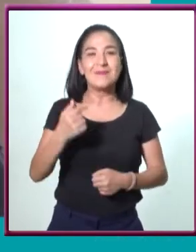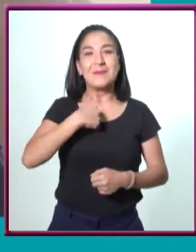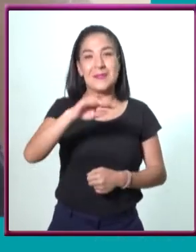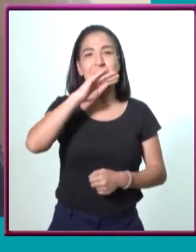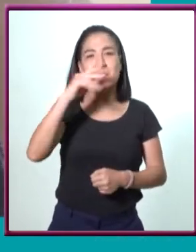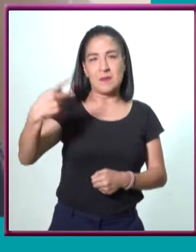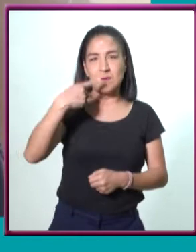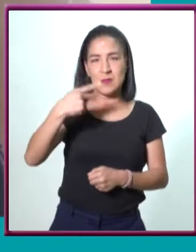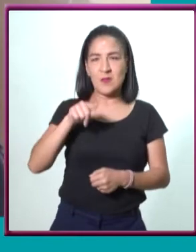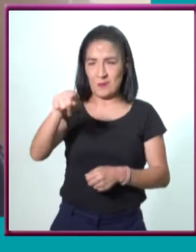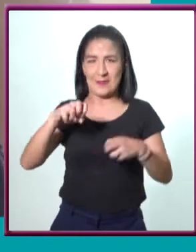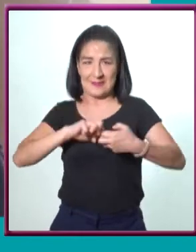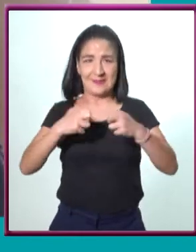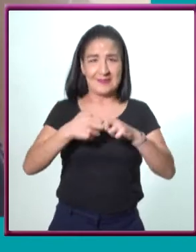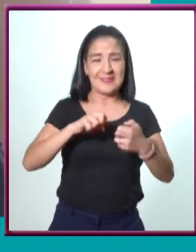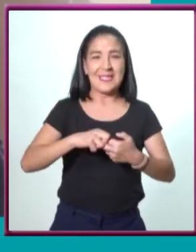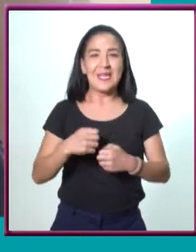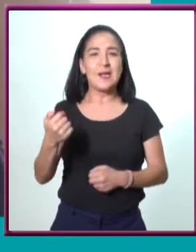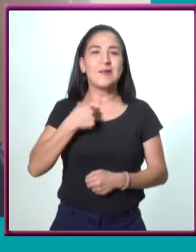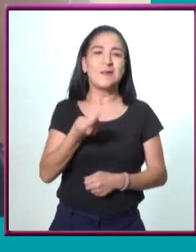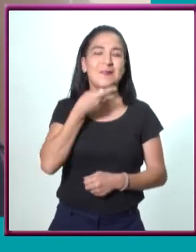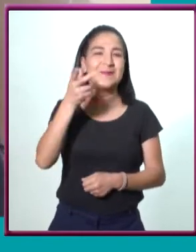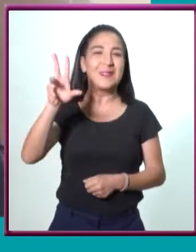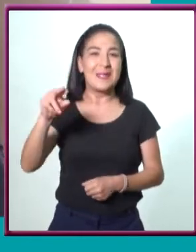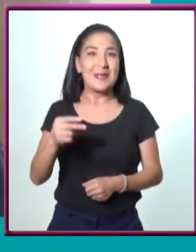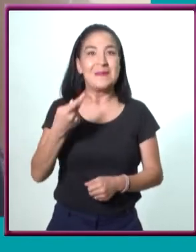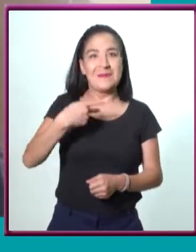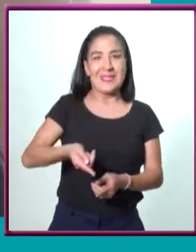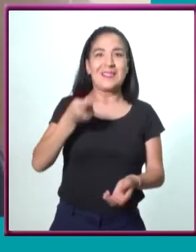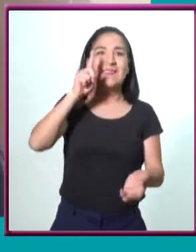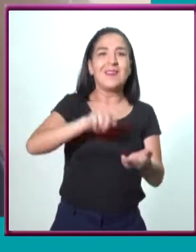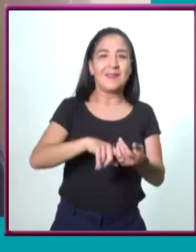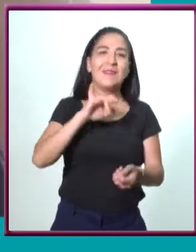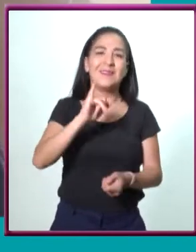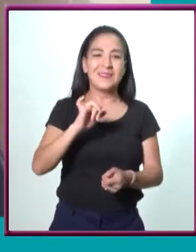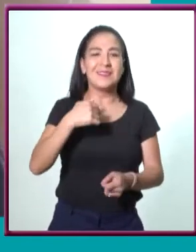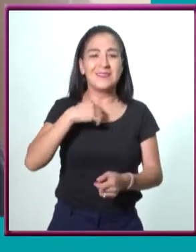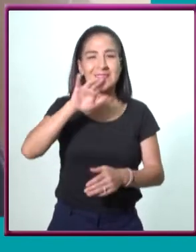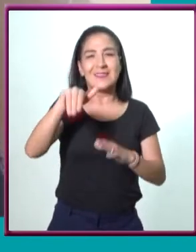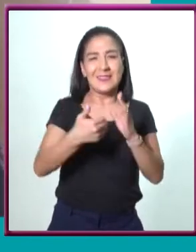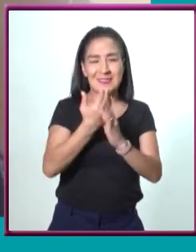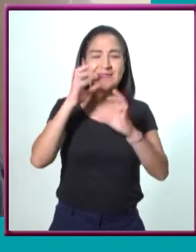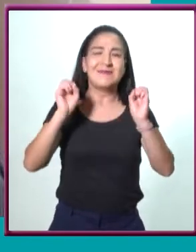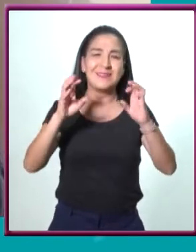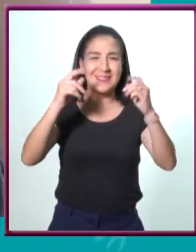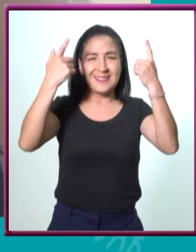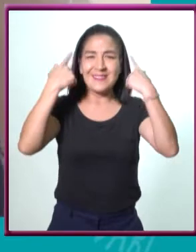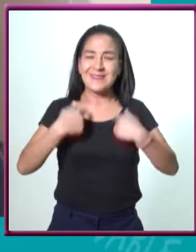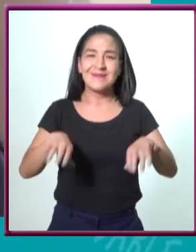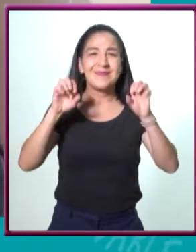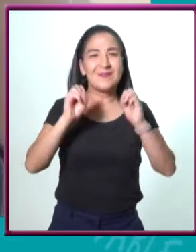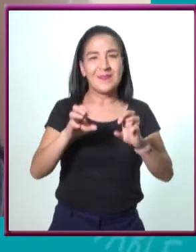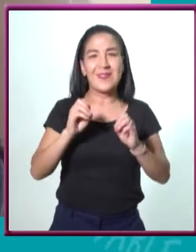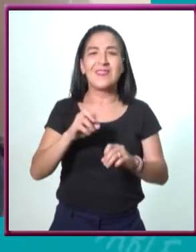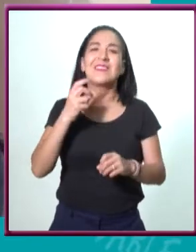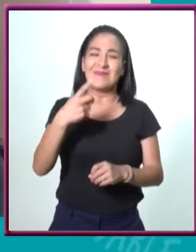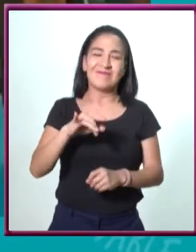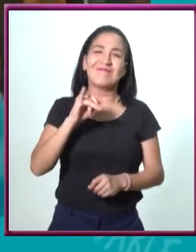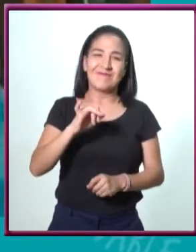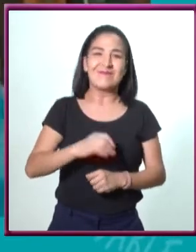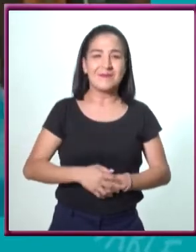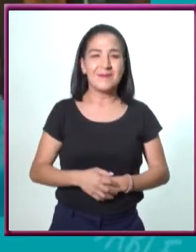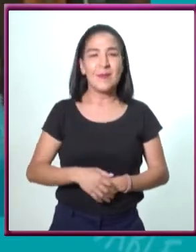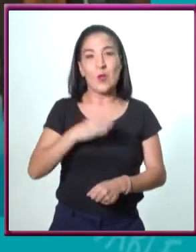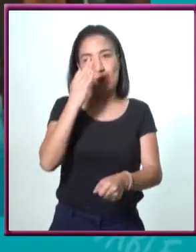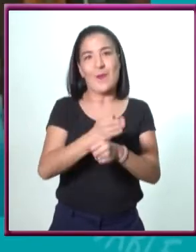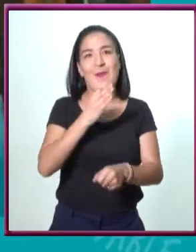y mi mamá me preguntó si estaba estresada. Le dije que no, pero pues en la mañana desperté con todo un dolor, entonces eso fue mi mentira.